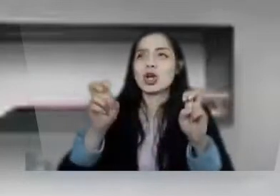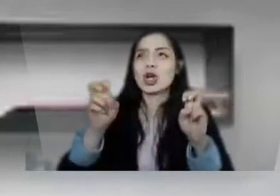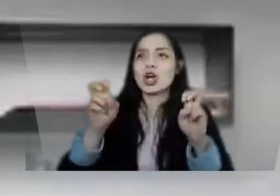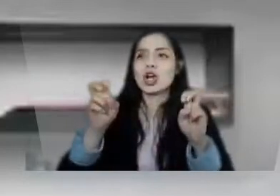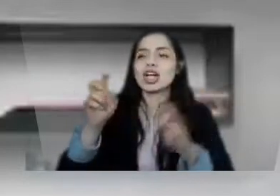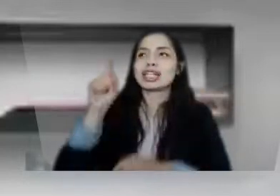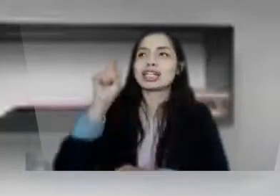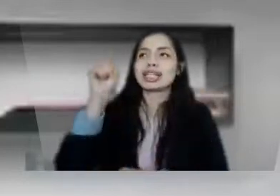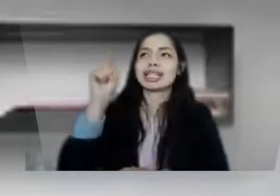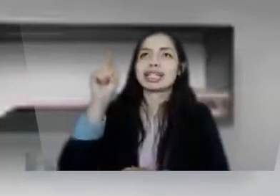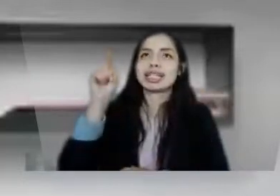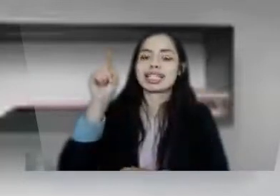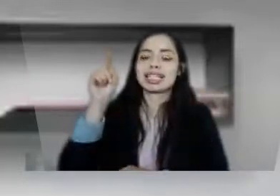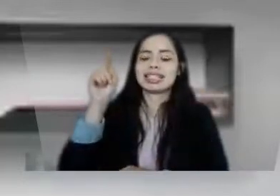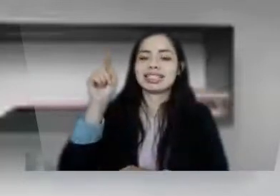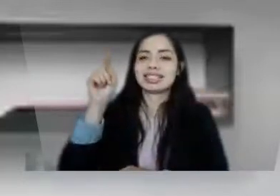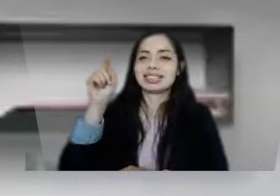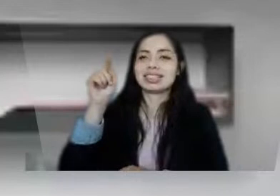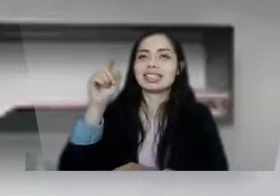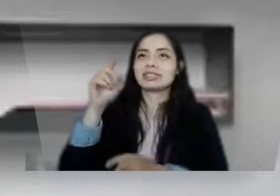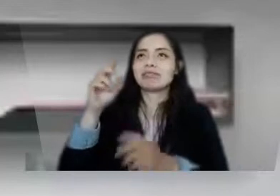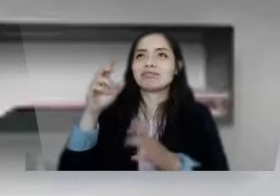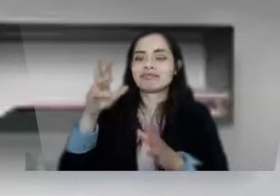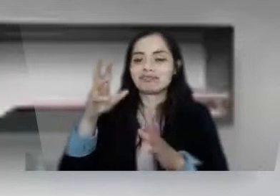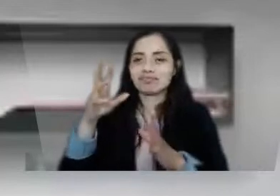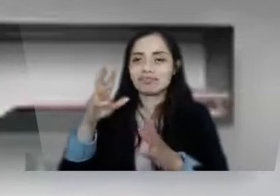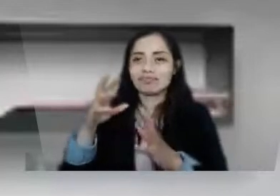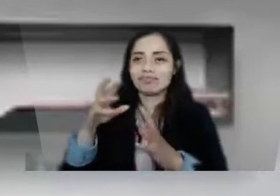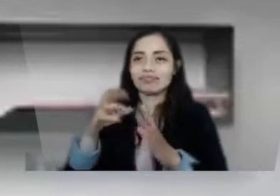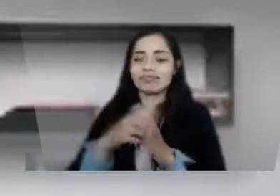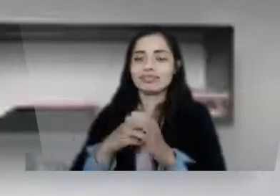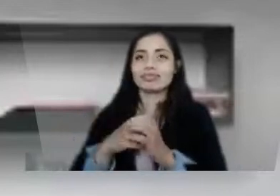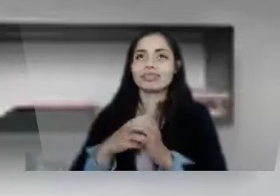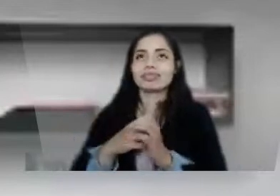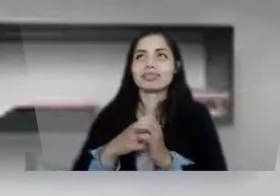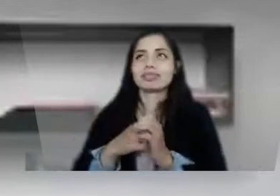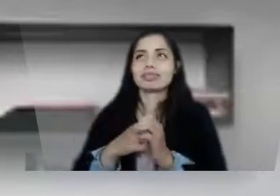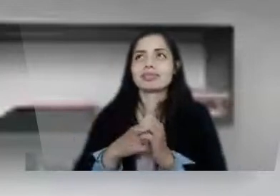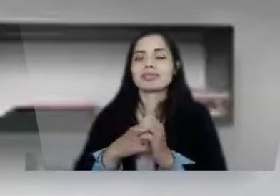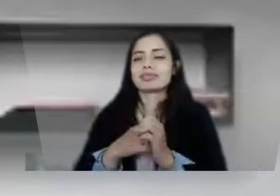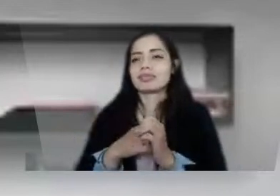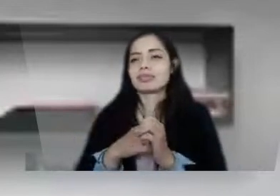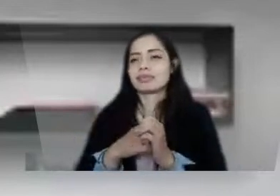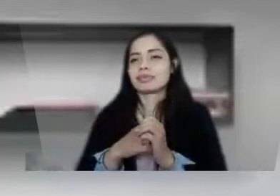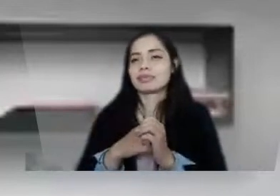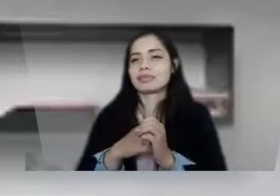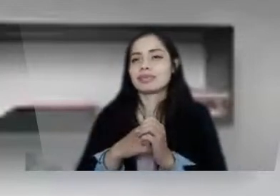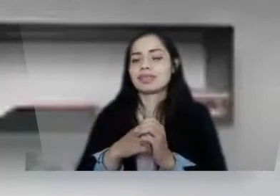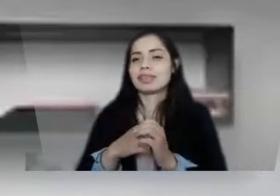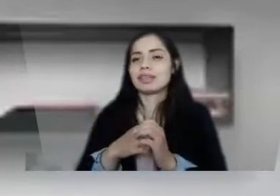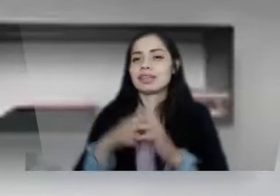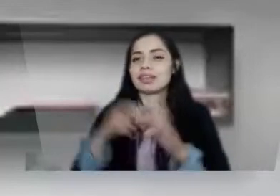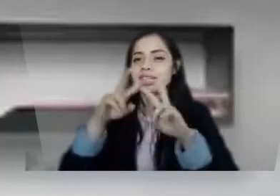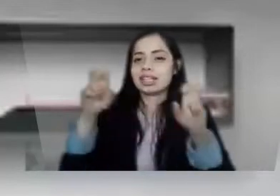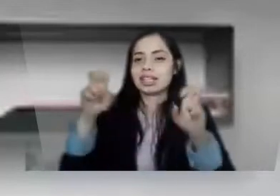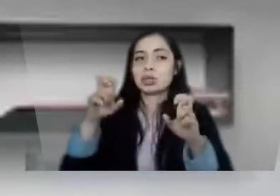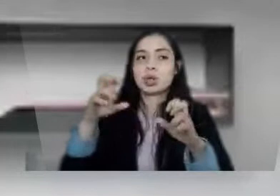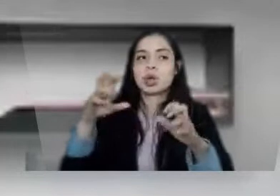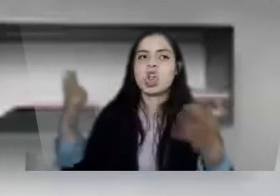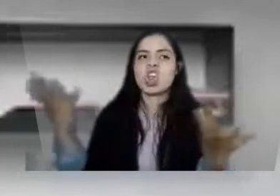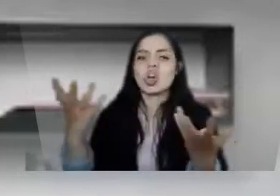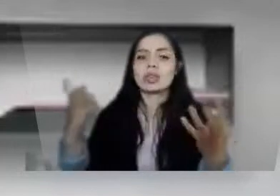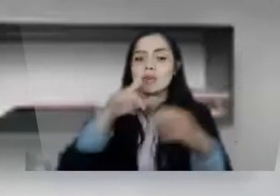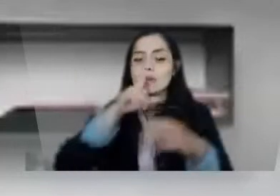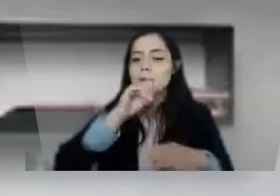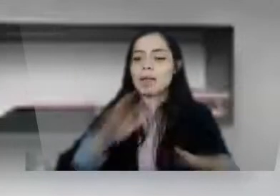con quienes más puedan, porque la riqueza de este ejercicio es que pueda llegar a todos los rincones del país e incluso